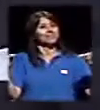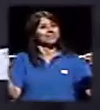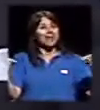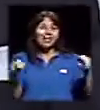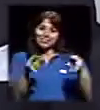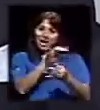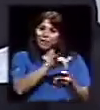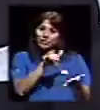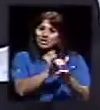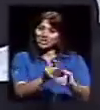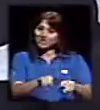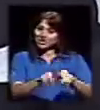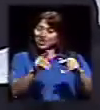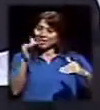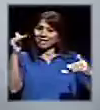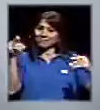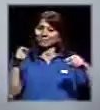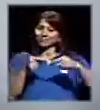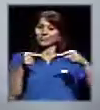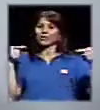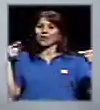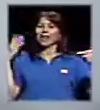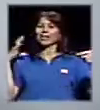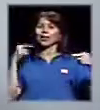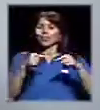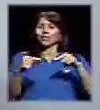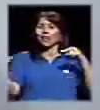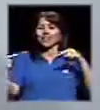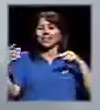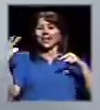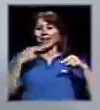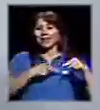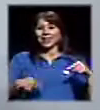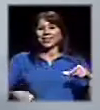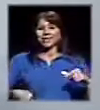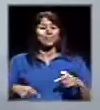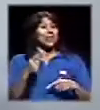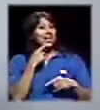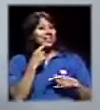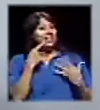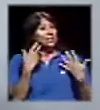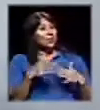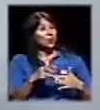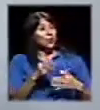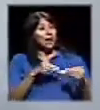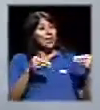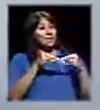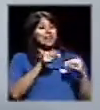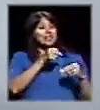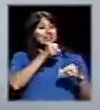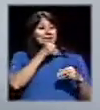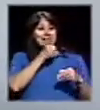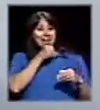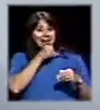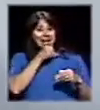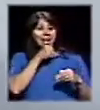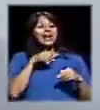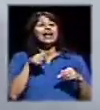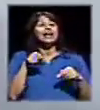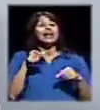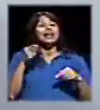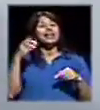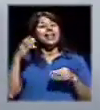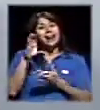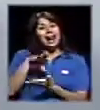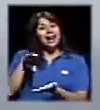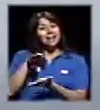también, ¿verdad? Hay que decirlo. La Villa Vieja, las dos Villas Viejas, que era la capital, exactamente, y la Villa Vieja,